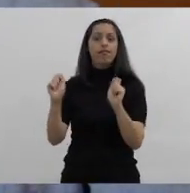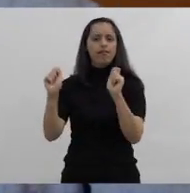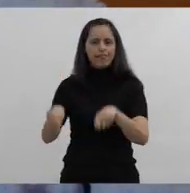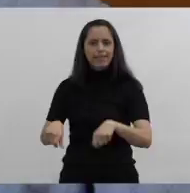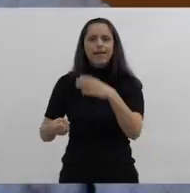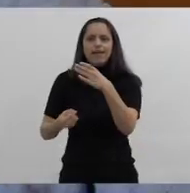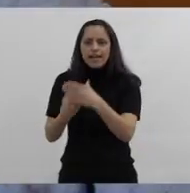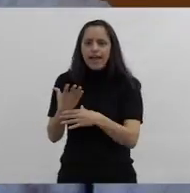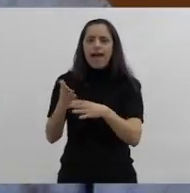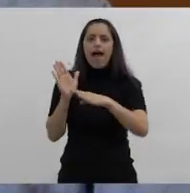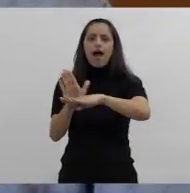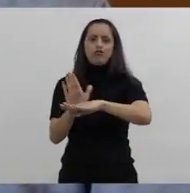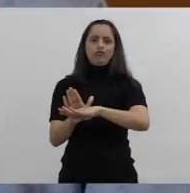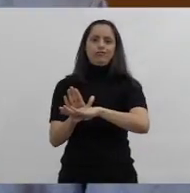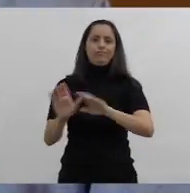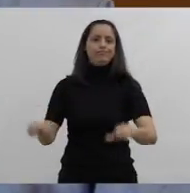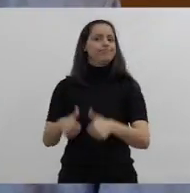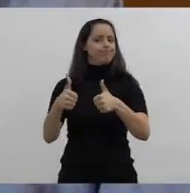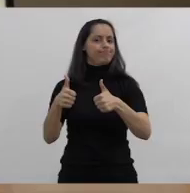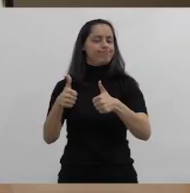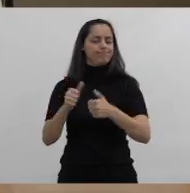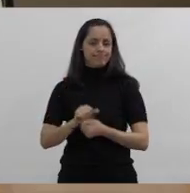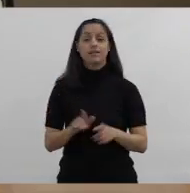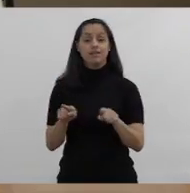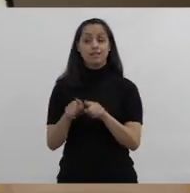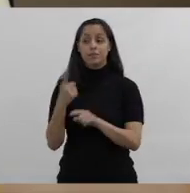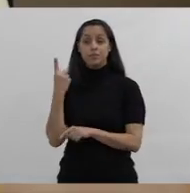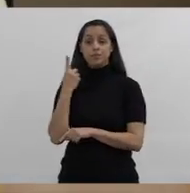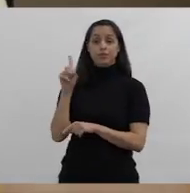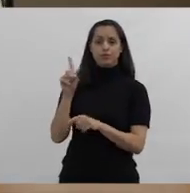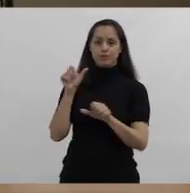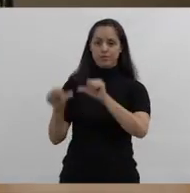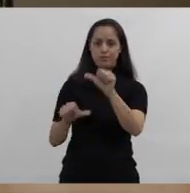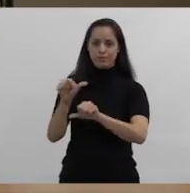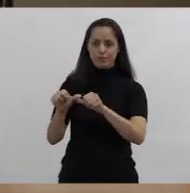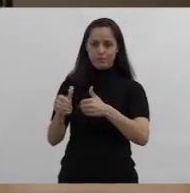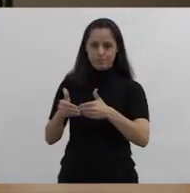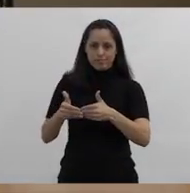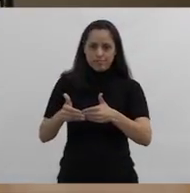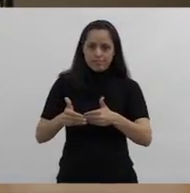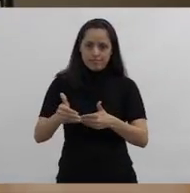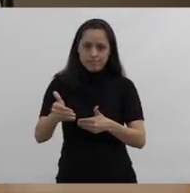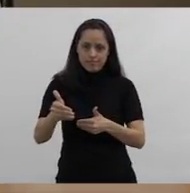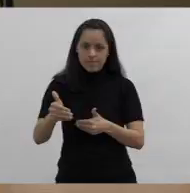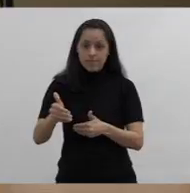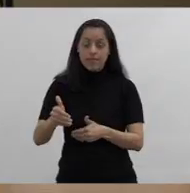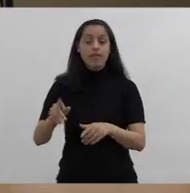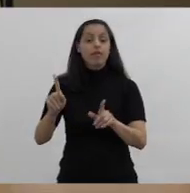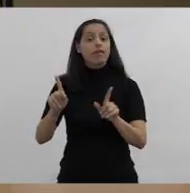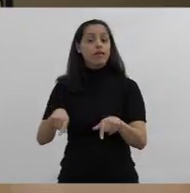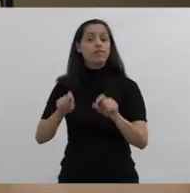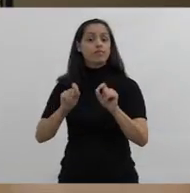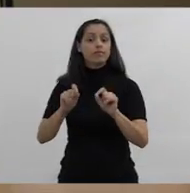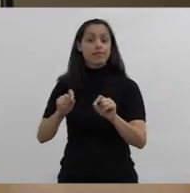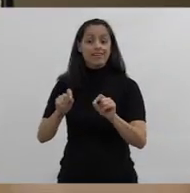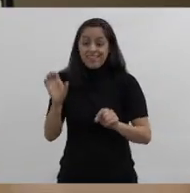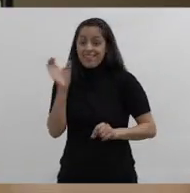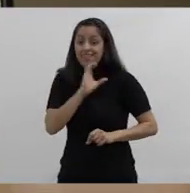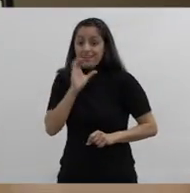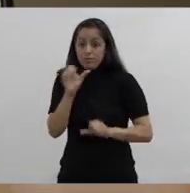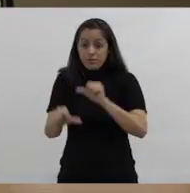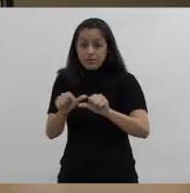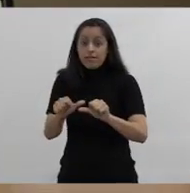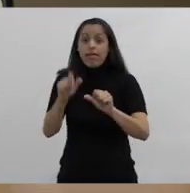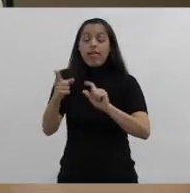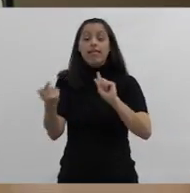porque podemos hacer mucho sin tocar leyes. El último cambio, o el cambio que en este momento por ahí es más mediático, porque en realidad hay muchos cambios, pero